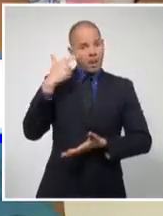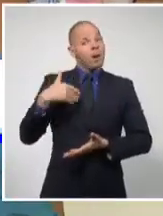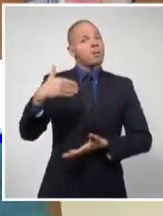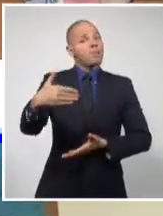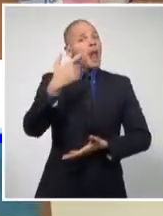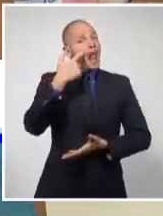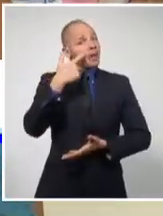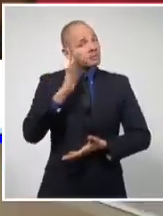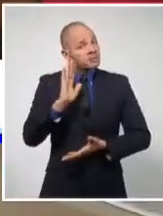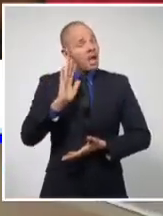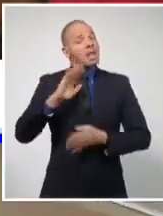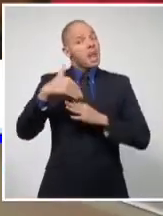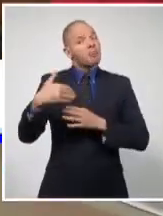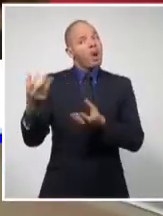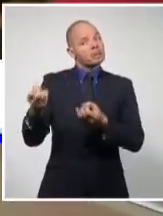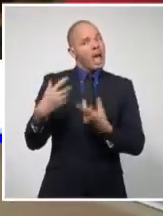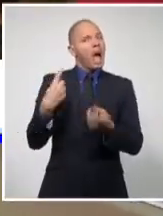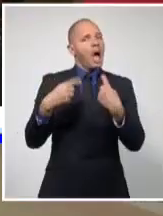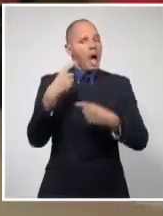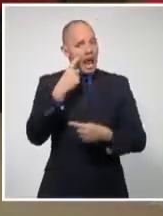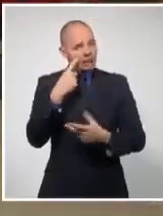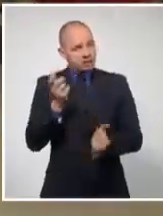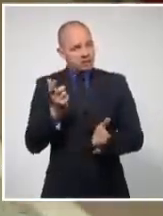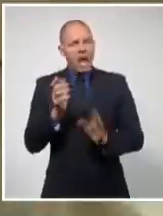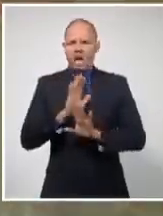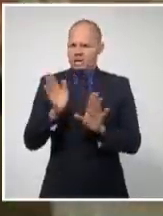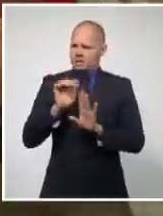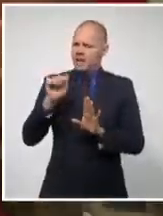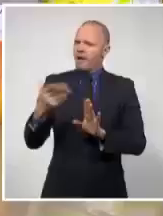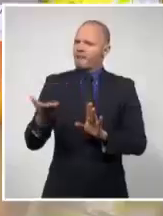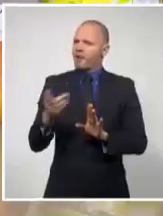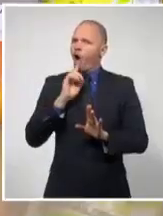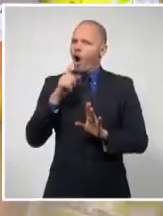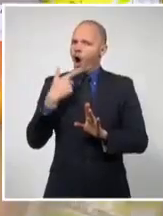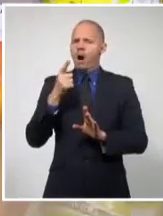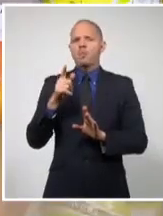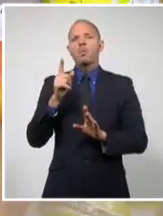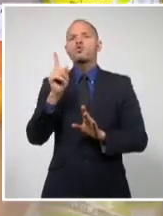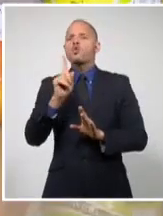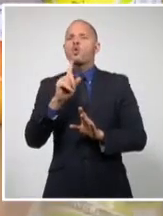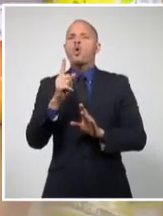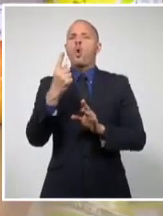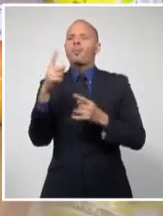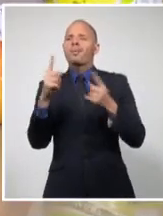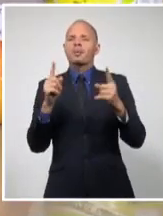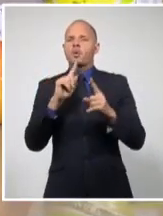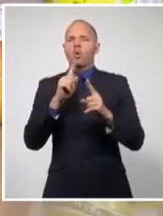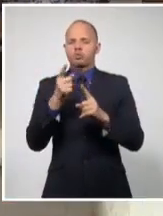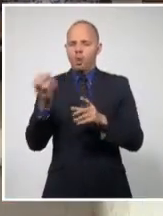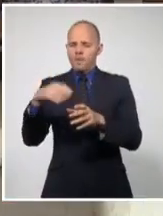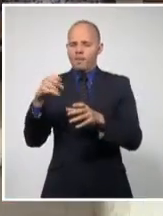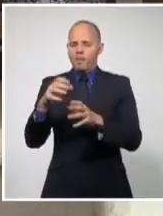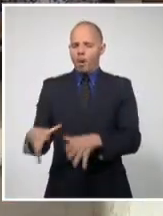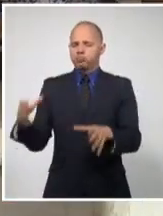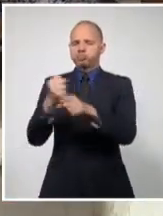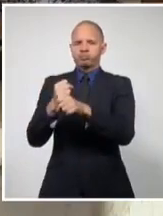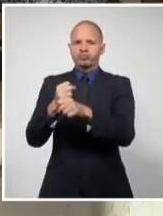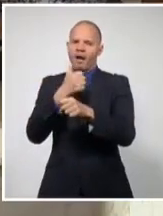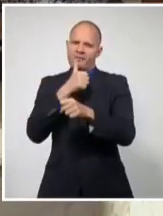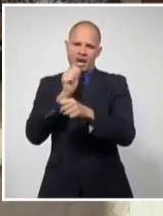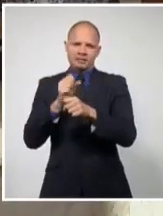nos mandan otras cositas más. La confección de módulos permite agilizar la comercialización de alimentos, bebidas y productos de aseo en más de